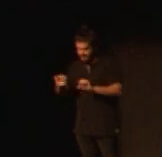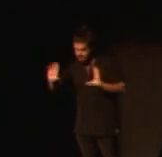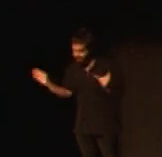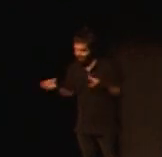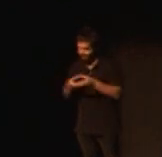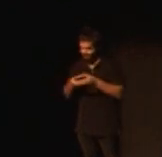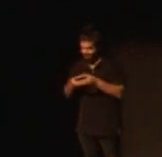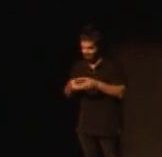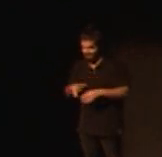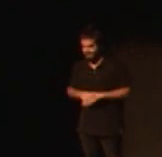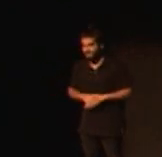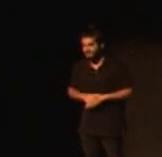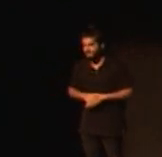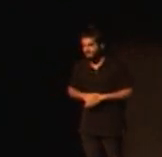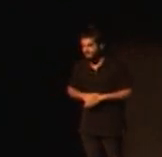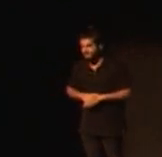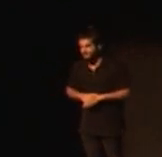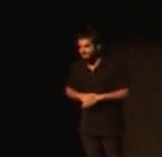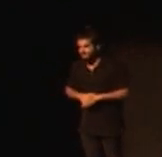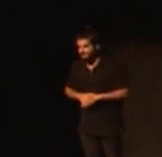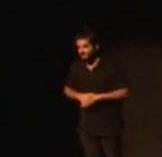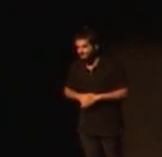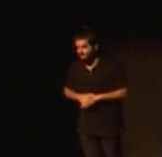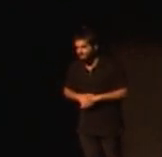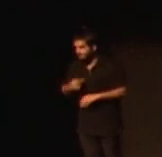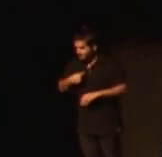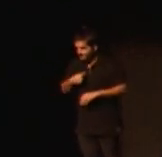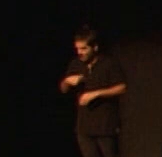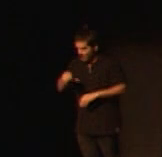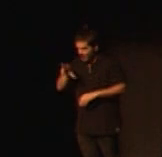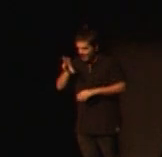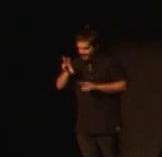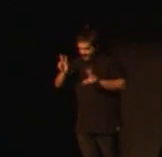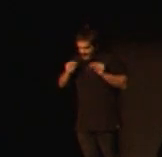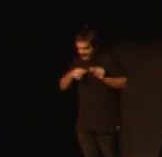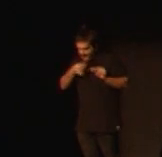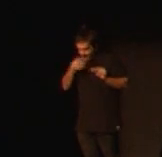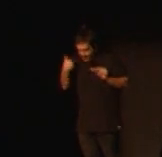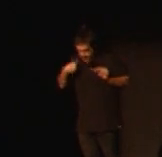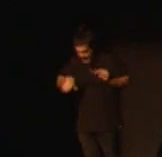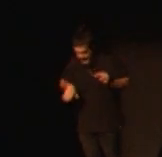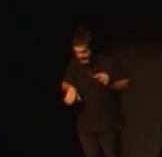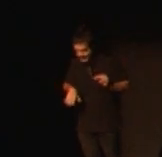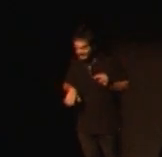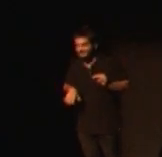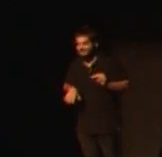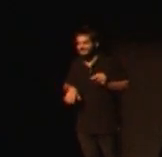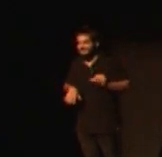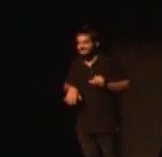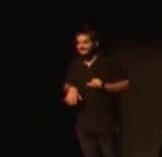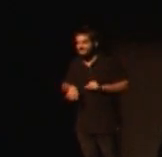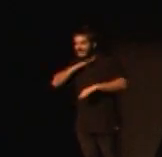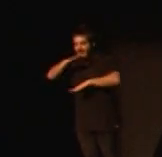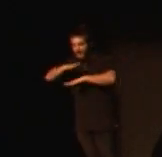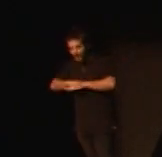para cumplir escrupulosamente con lo que decía Laura y con lo que nos decía Patti, es el reconocimiento y el agradecimiento. Vosotros hoy,